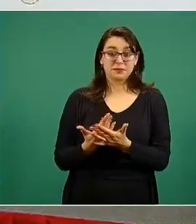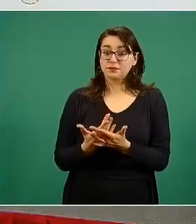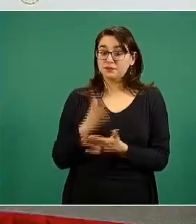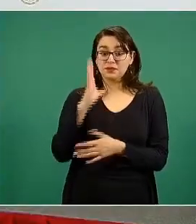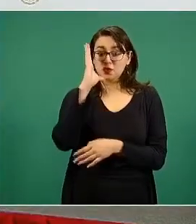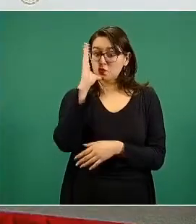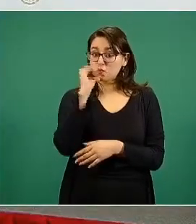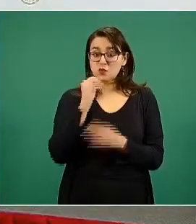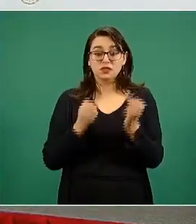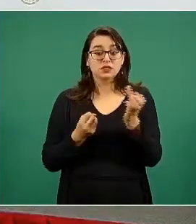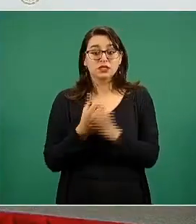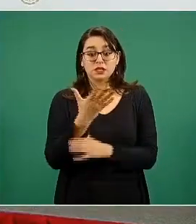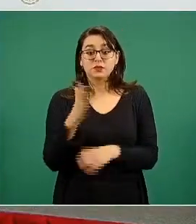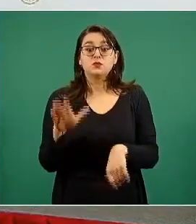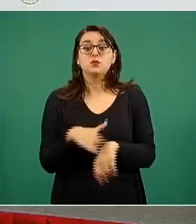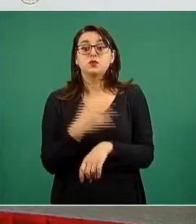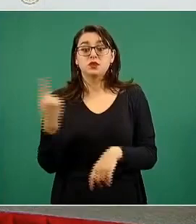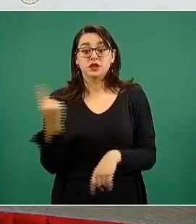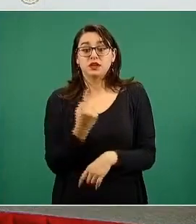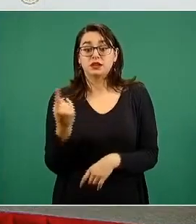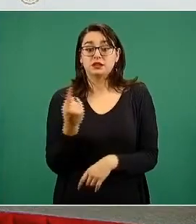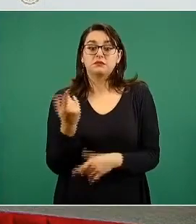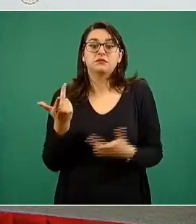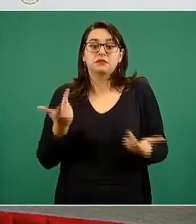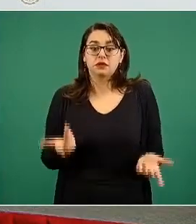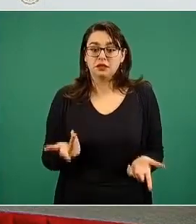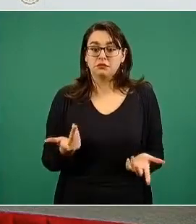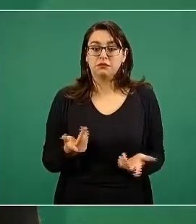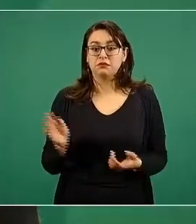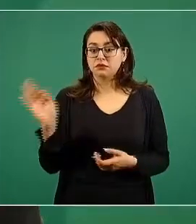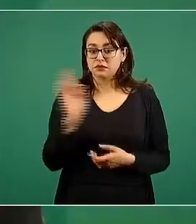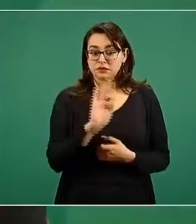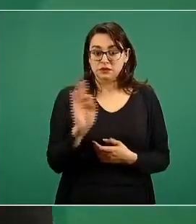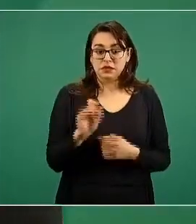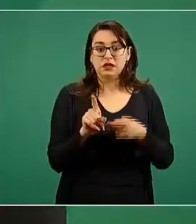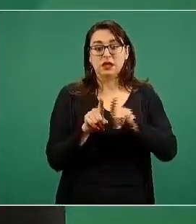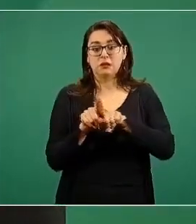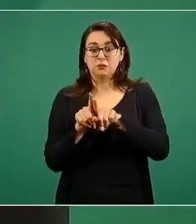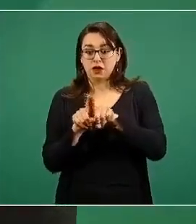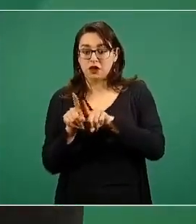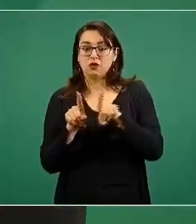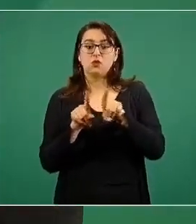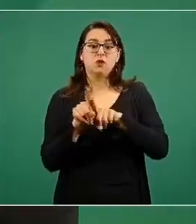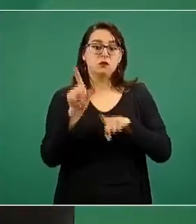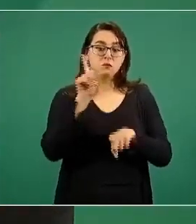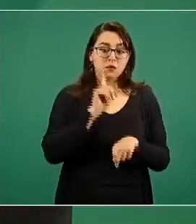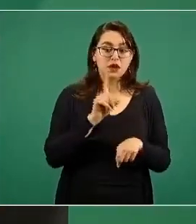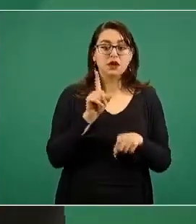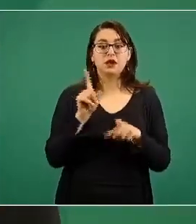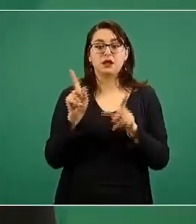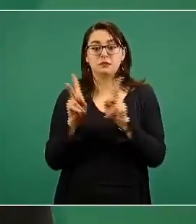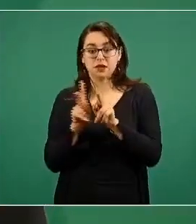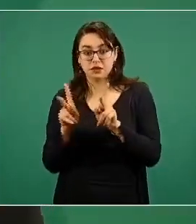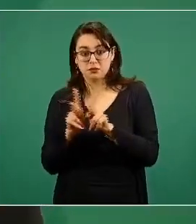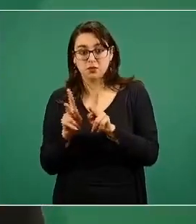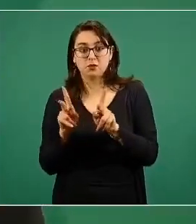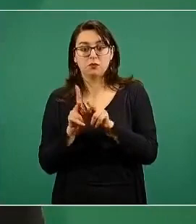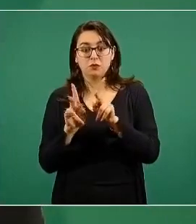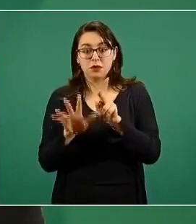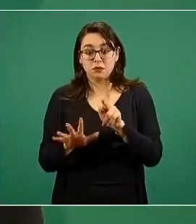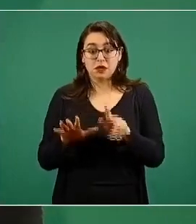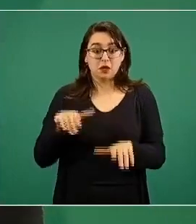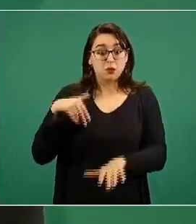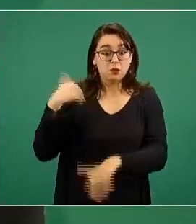su hermano, su hermana, su primo, su prima para el próximo torneo ya no va a estar.